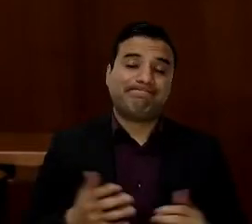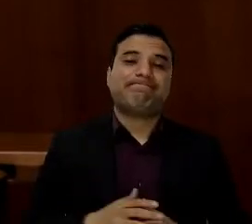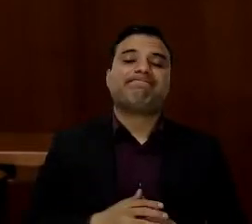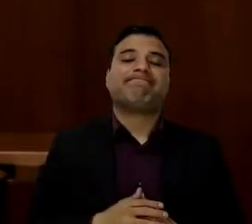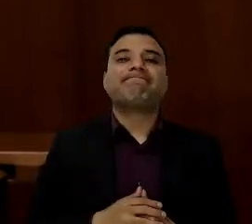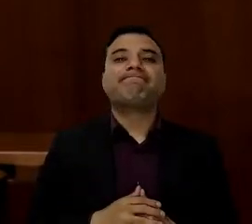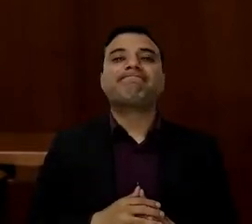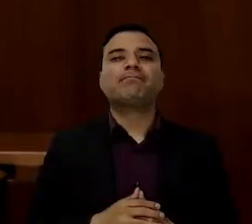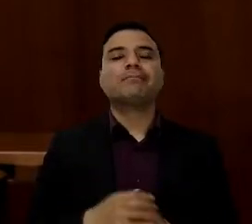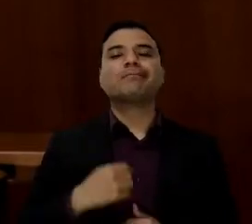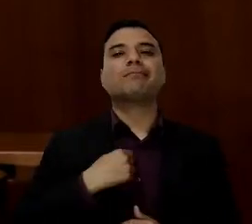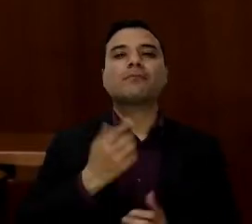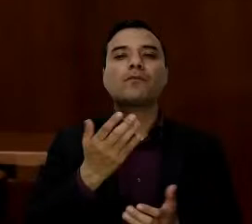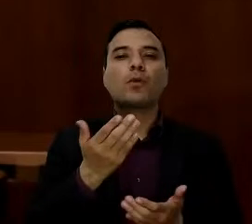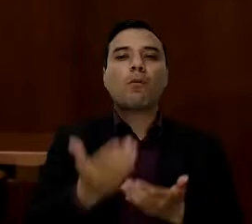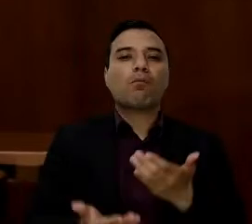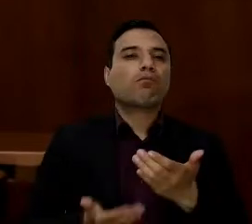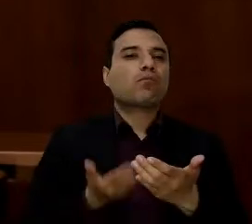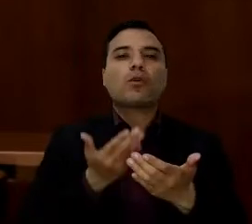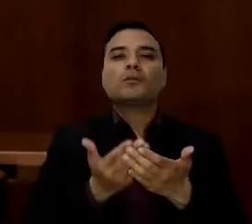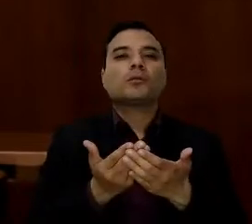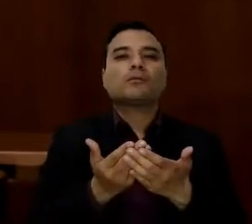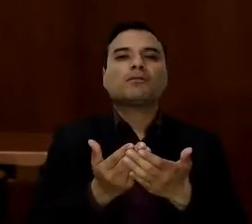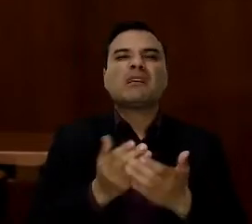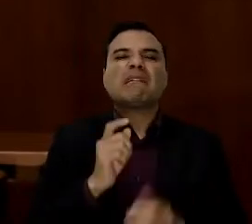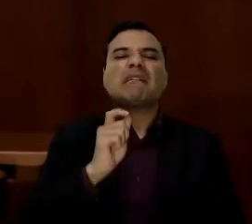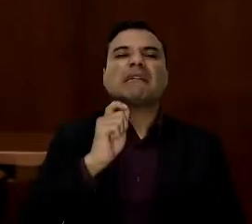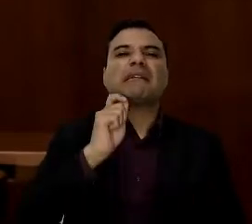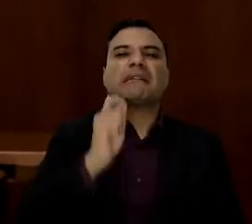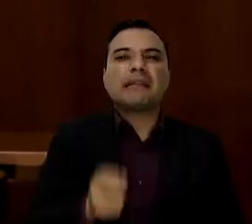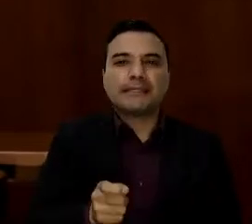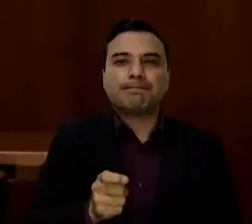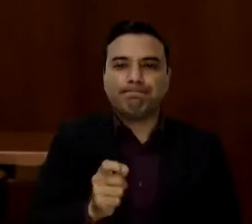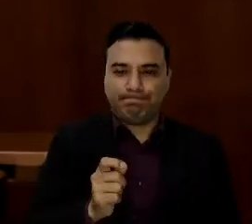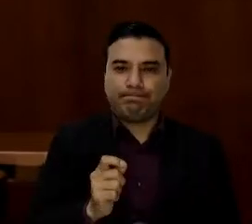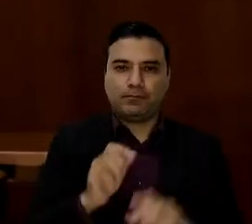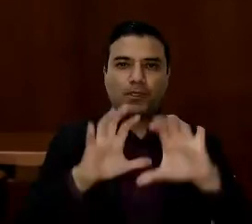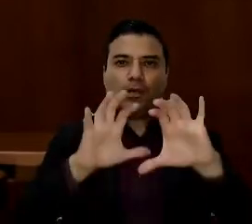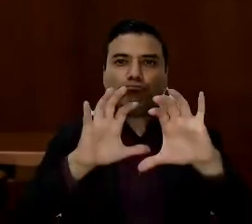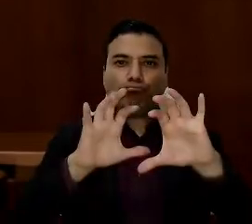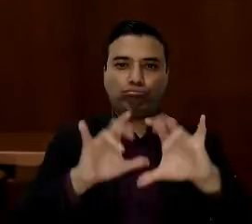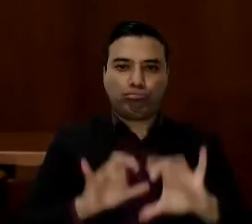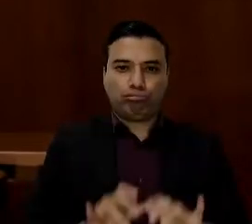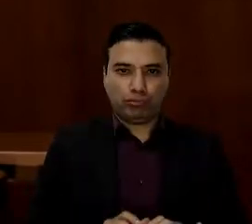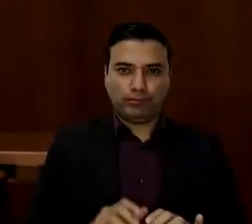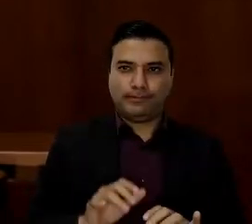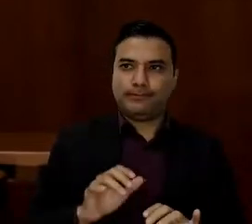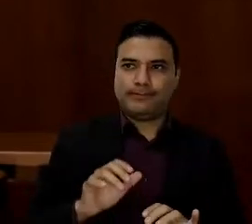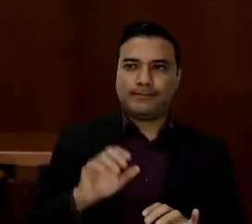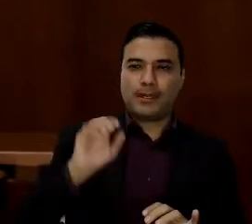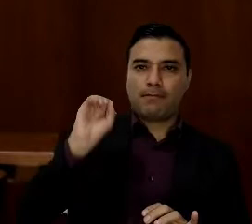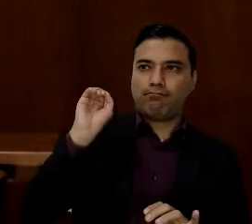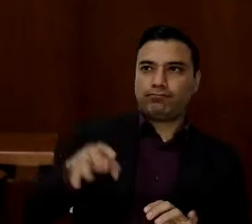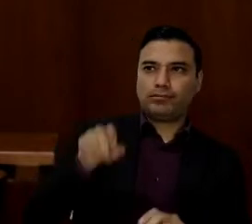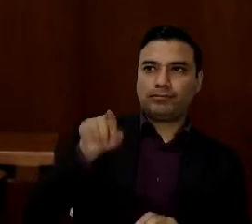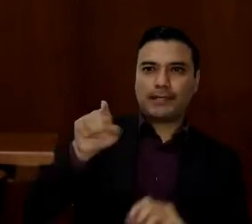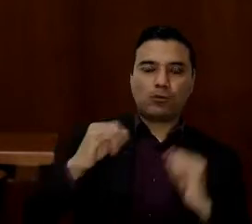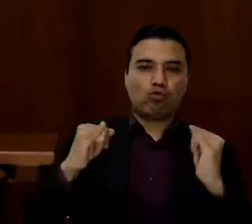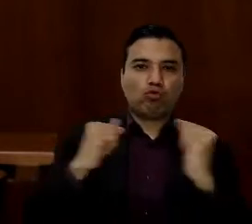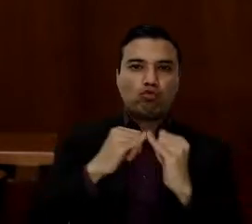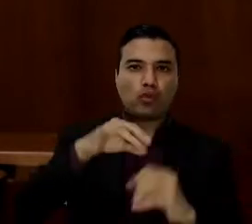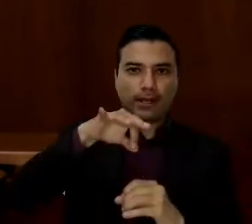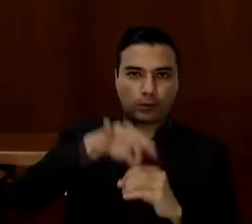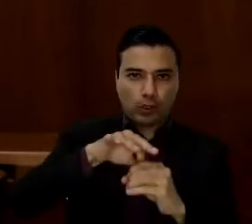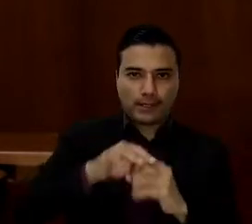sentido presento respetuosamente pero firmemente este exhorto al instituto electoral para